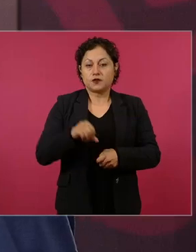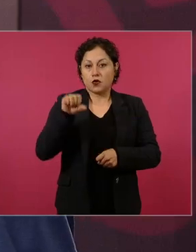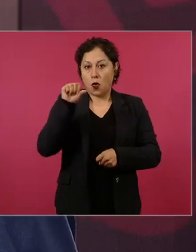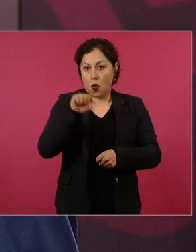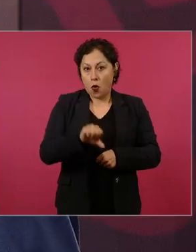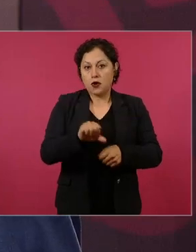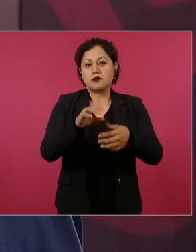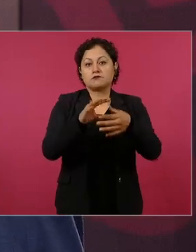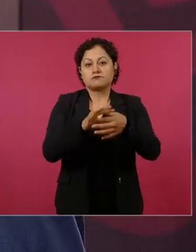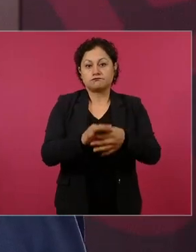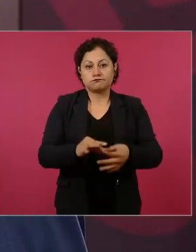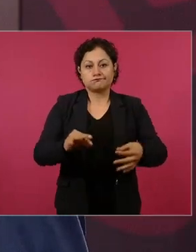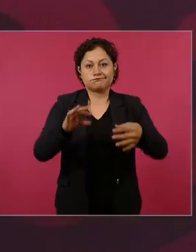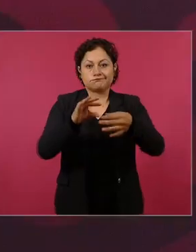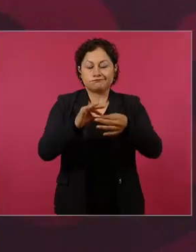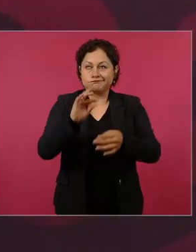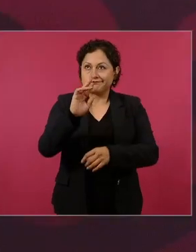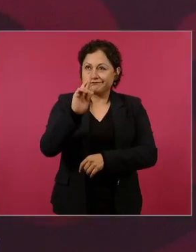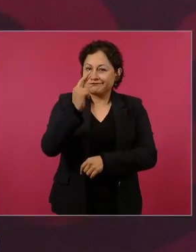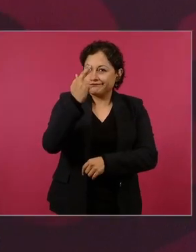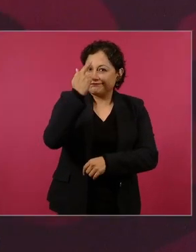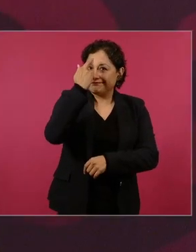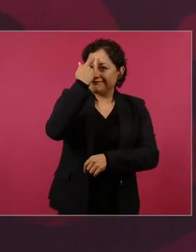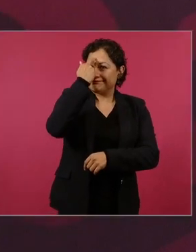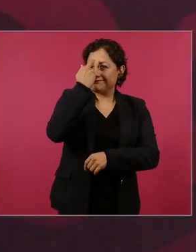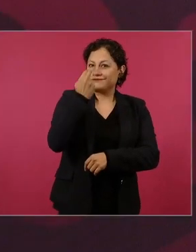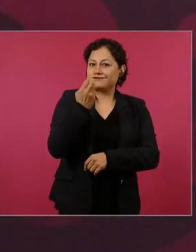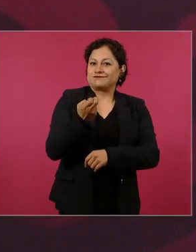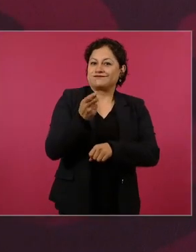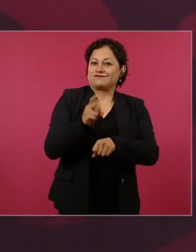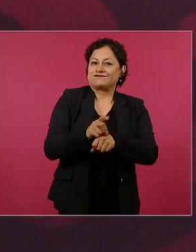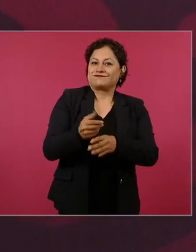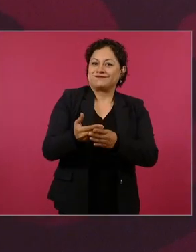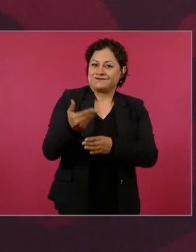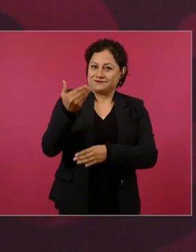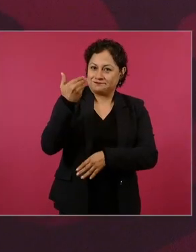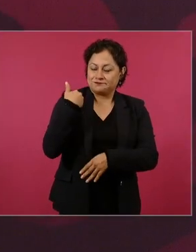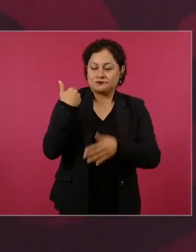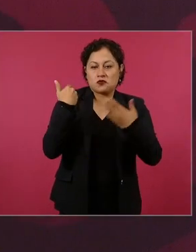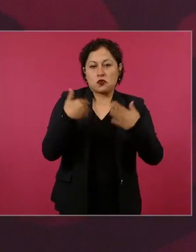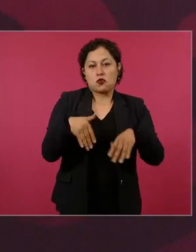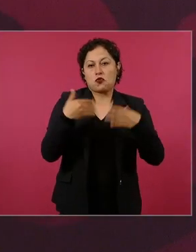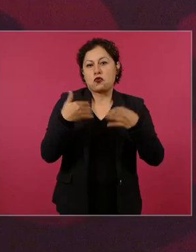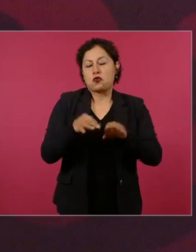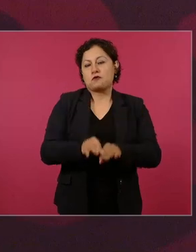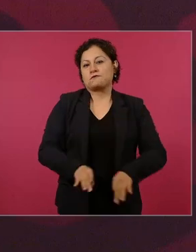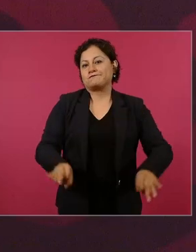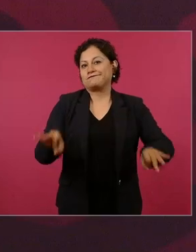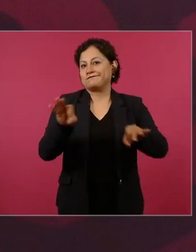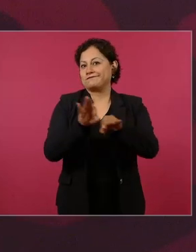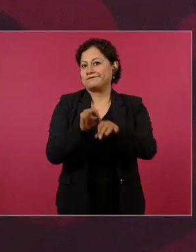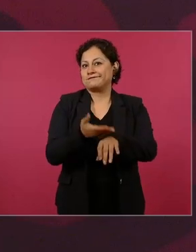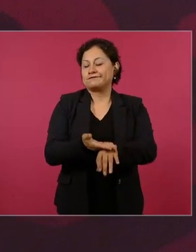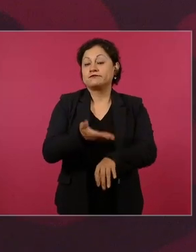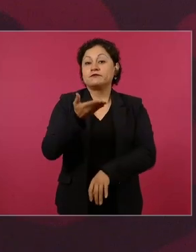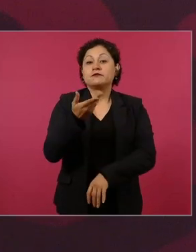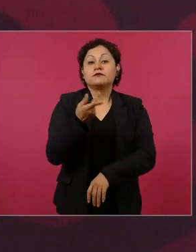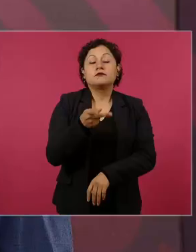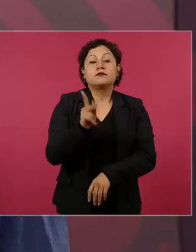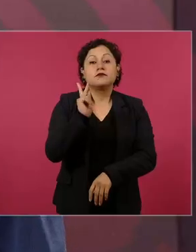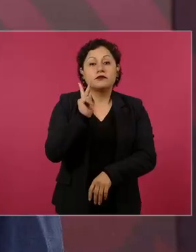acontecimiento muy importante, pero sin dejar